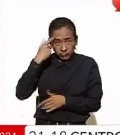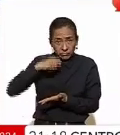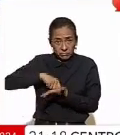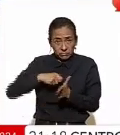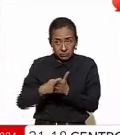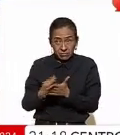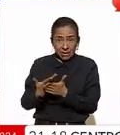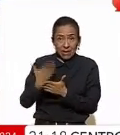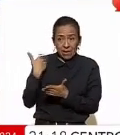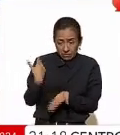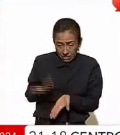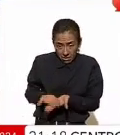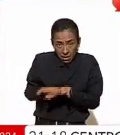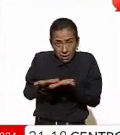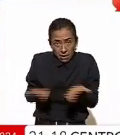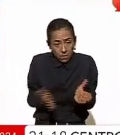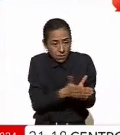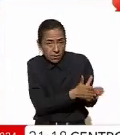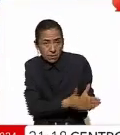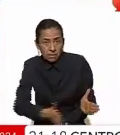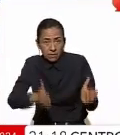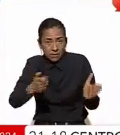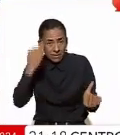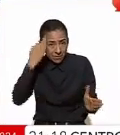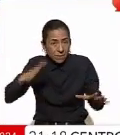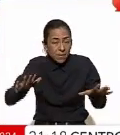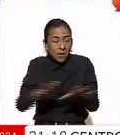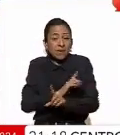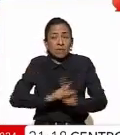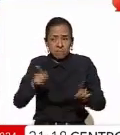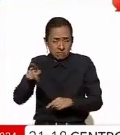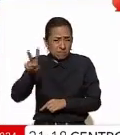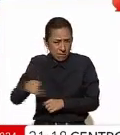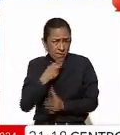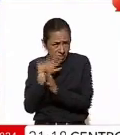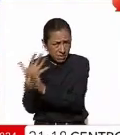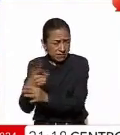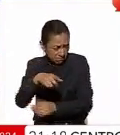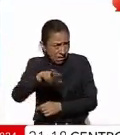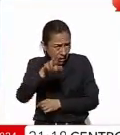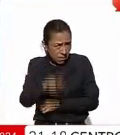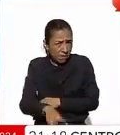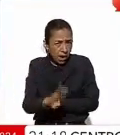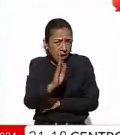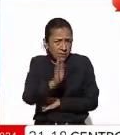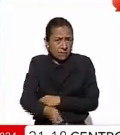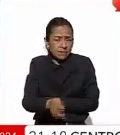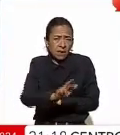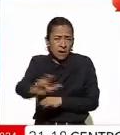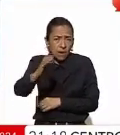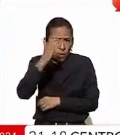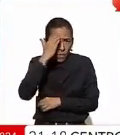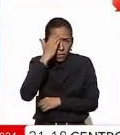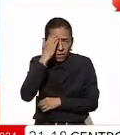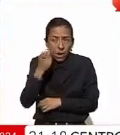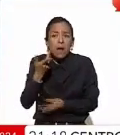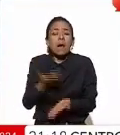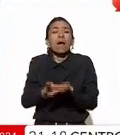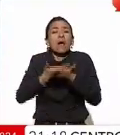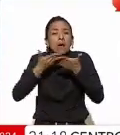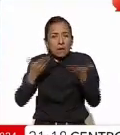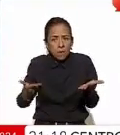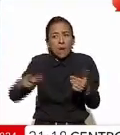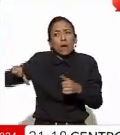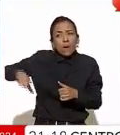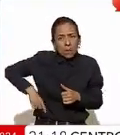este momento, en este periodo de México, lo dice, lo reconoce. ¿Y qué está haciendo? ¿Qué solución nos trae este gobierno de la mano